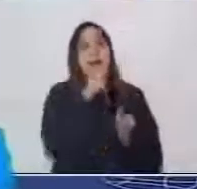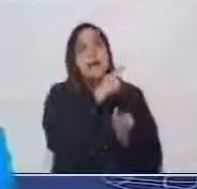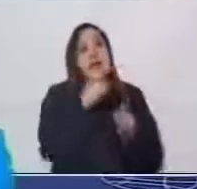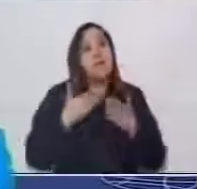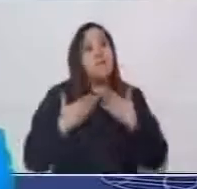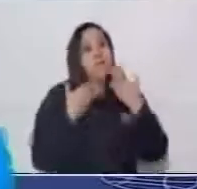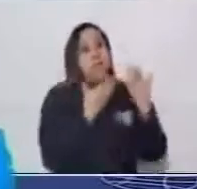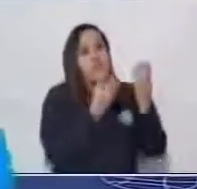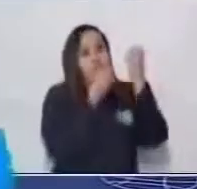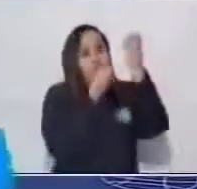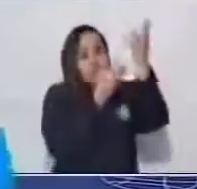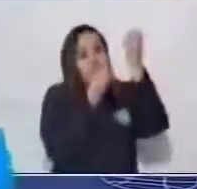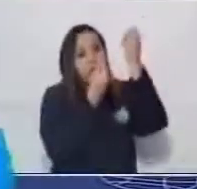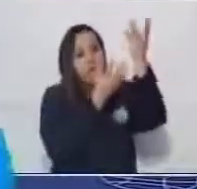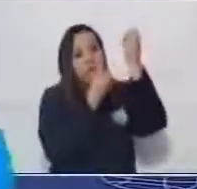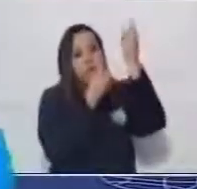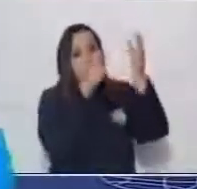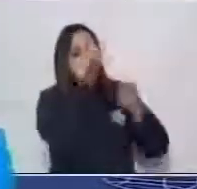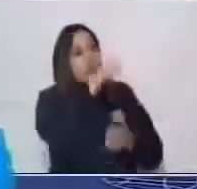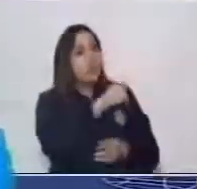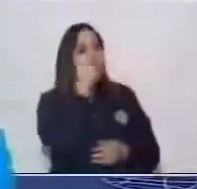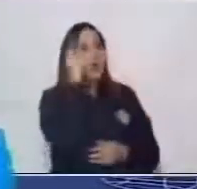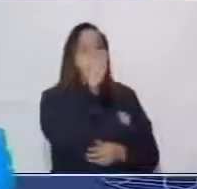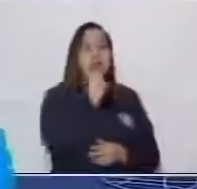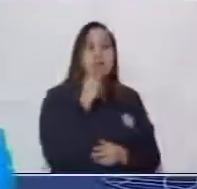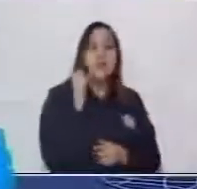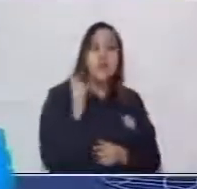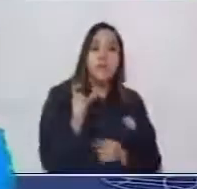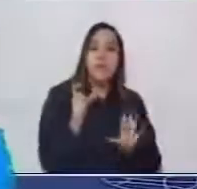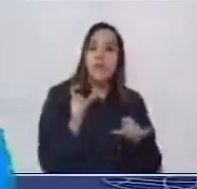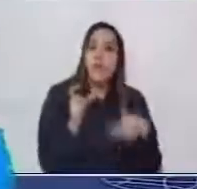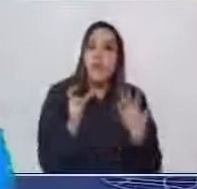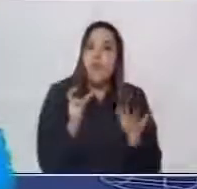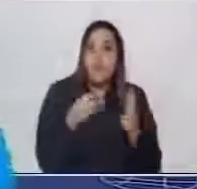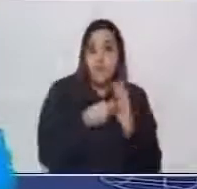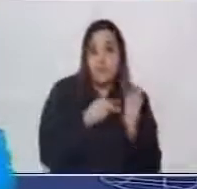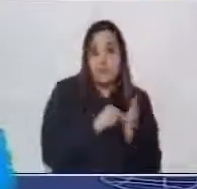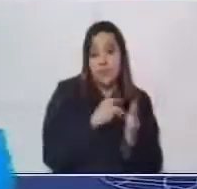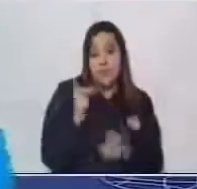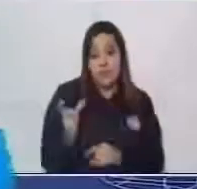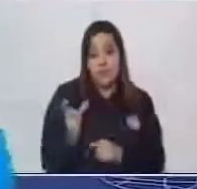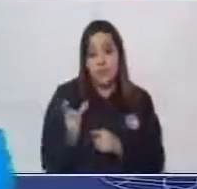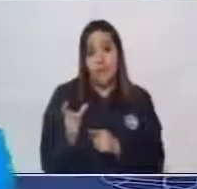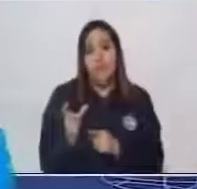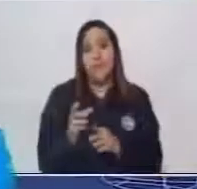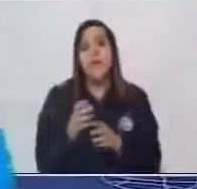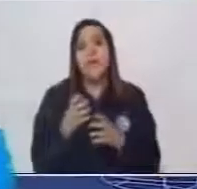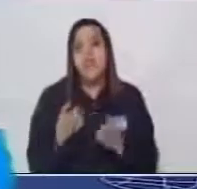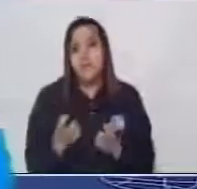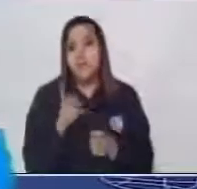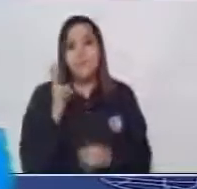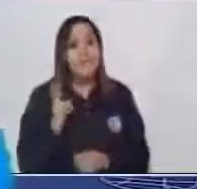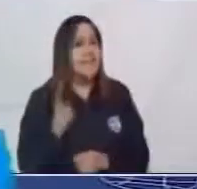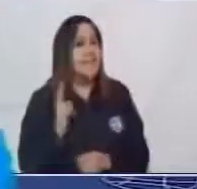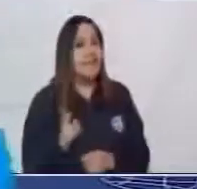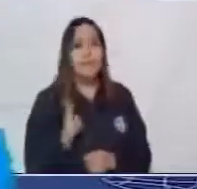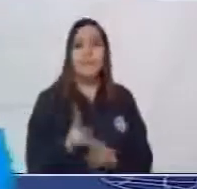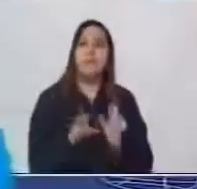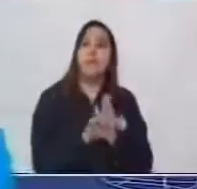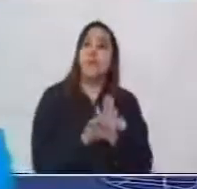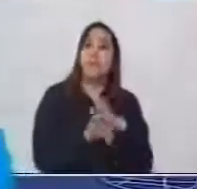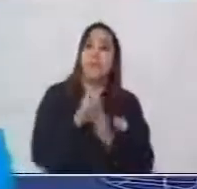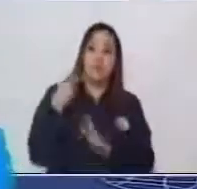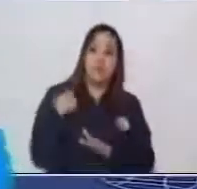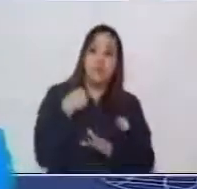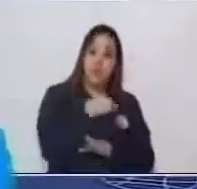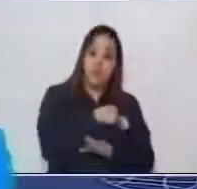más información acerca del sujeto o de lo que estamos hablando. Entonces, siempre que nosotros coloquemos